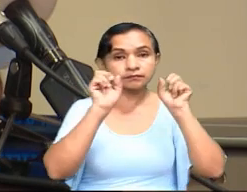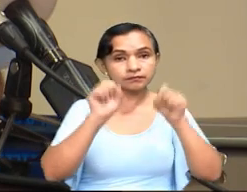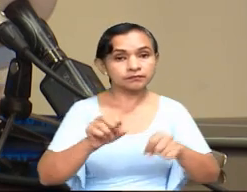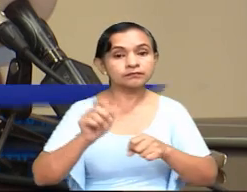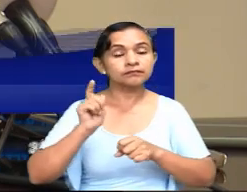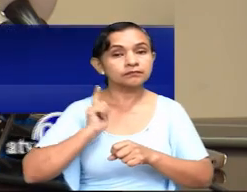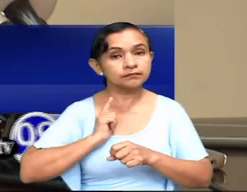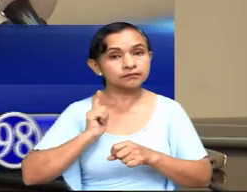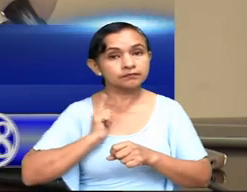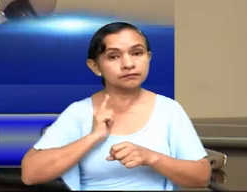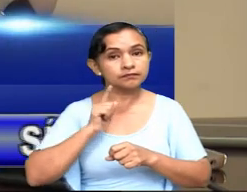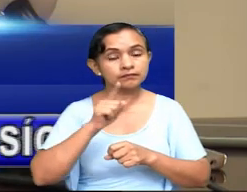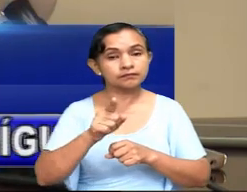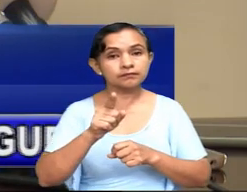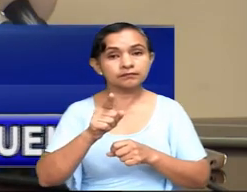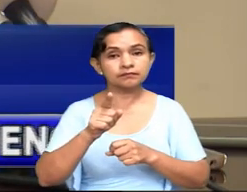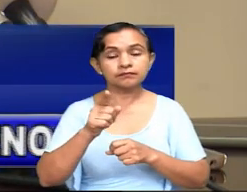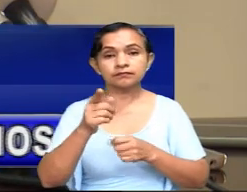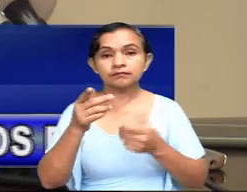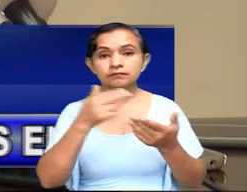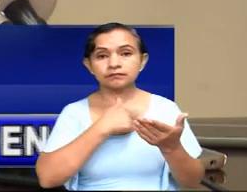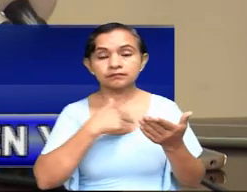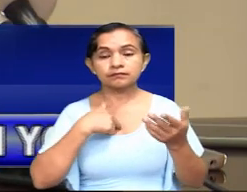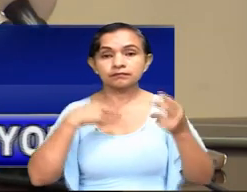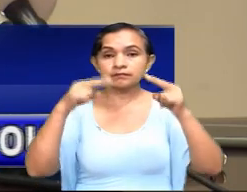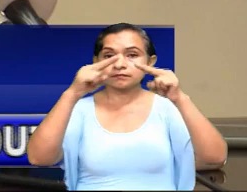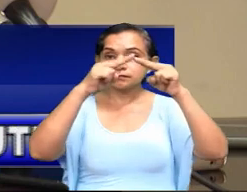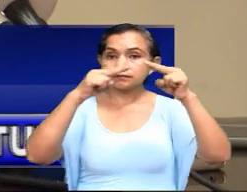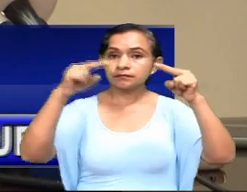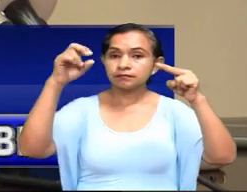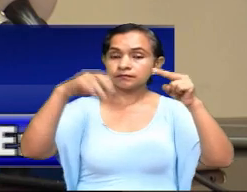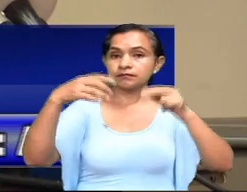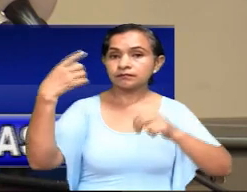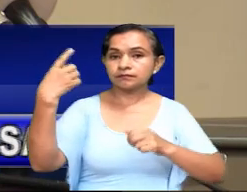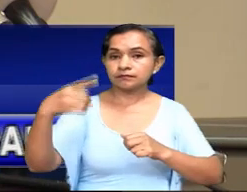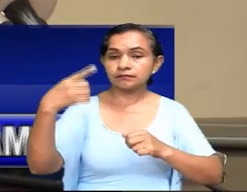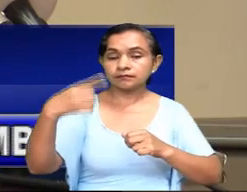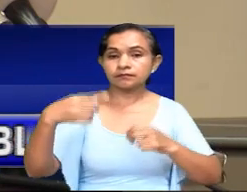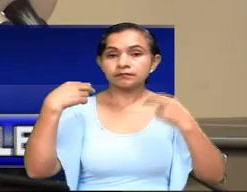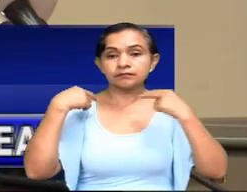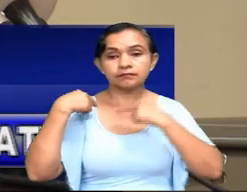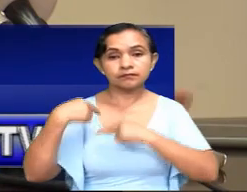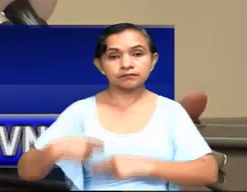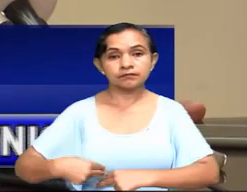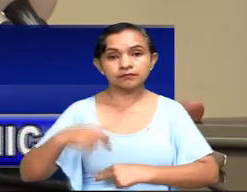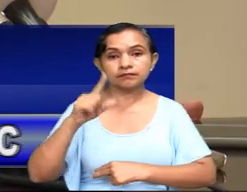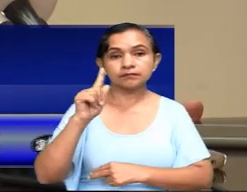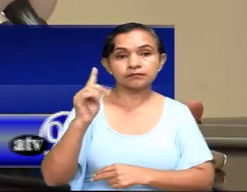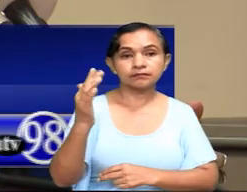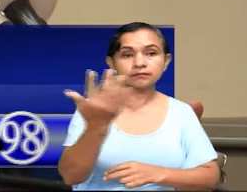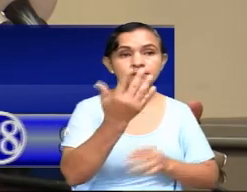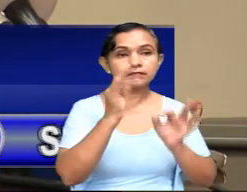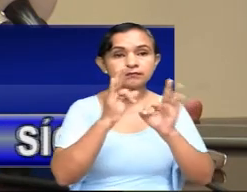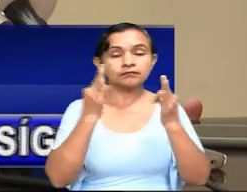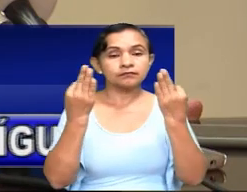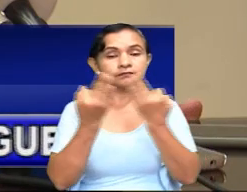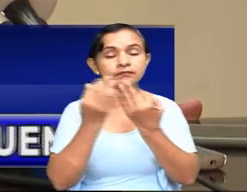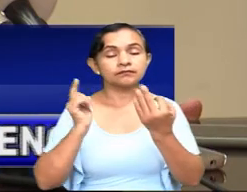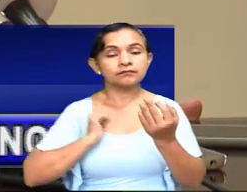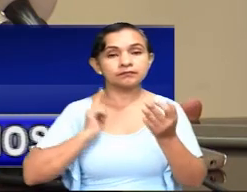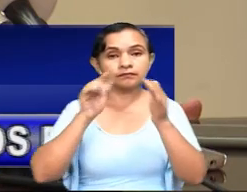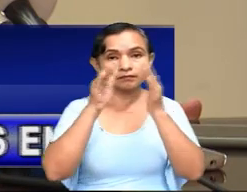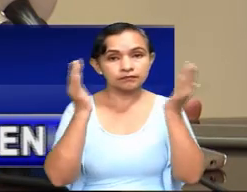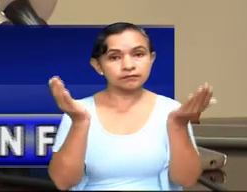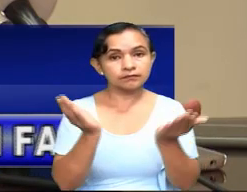garantizar ese acceso a la energía eléctrica, ese derecho humano que tienen toda la familia del mundo,